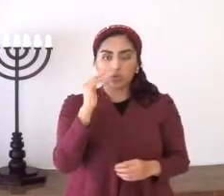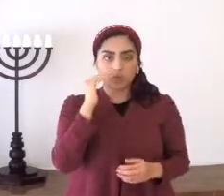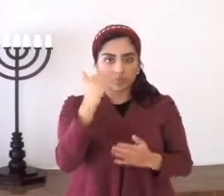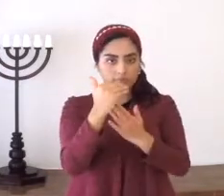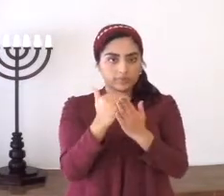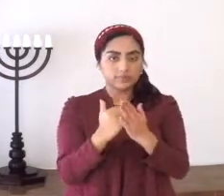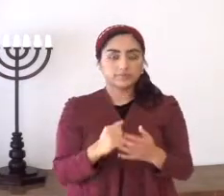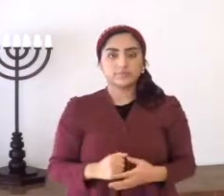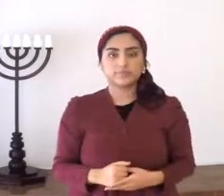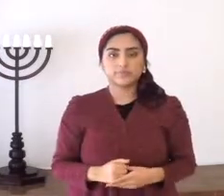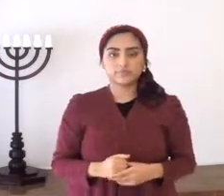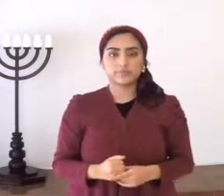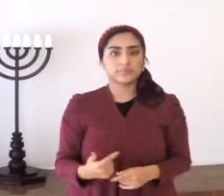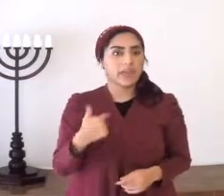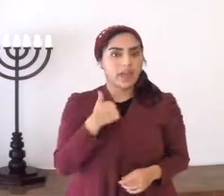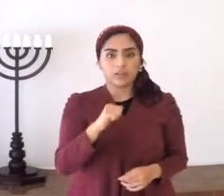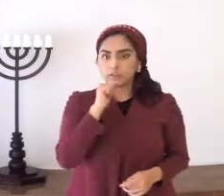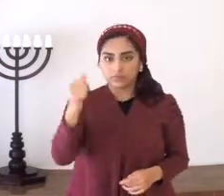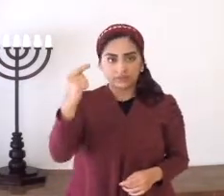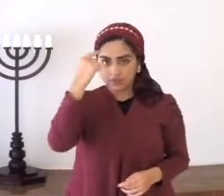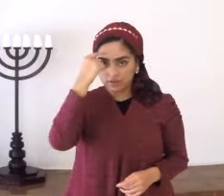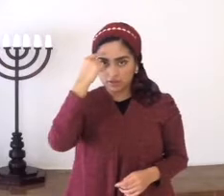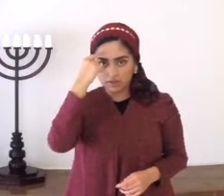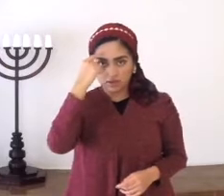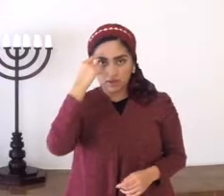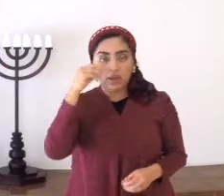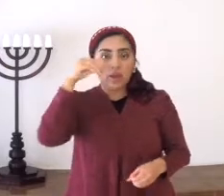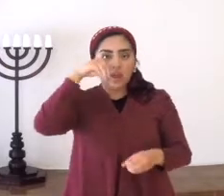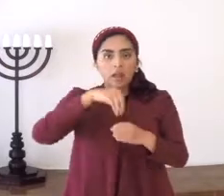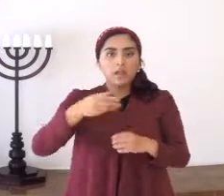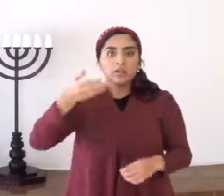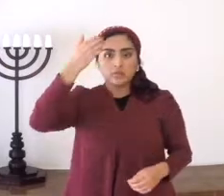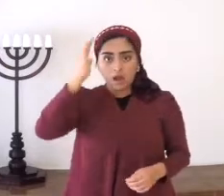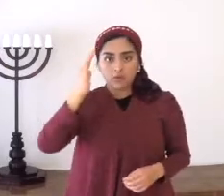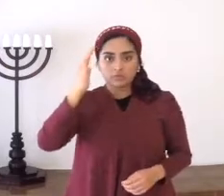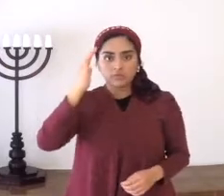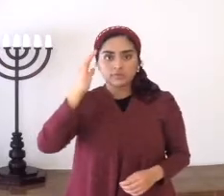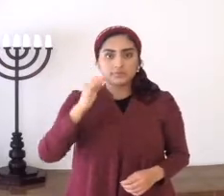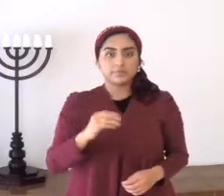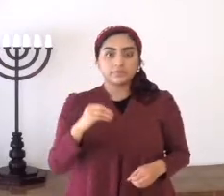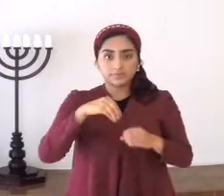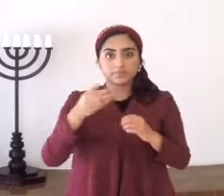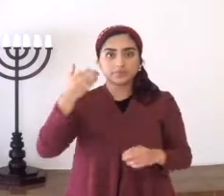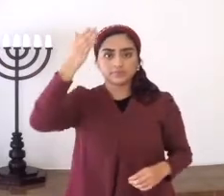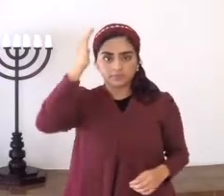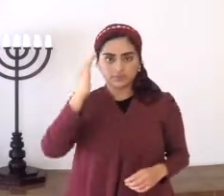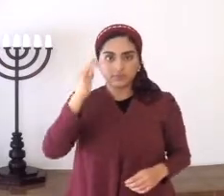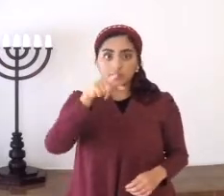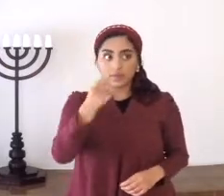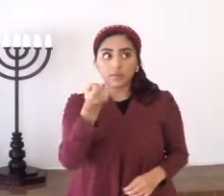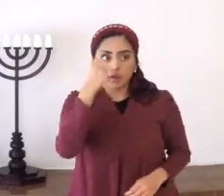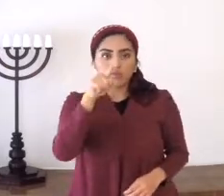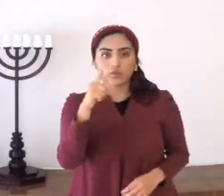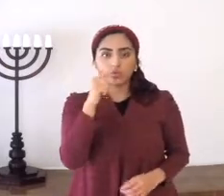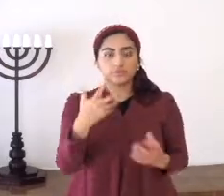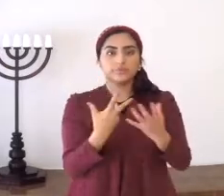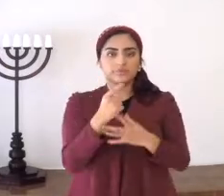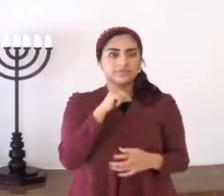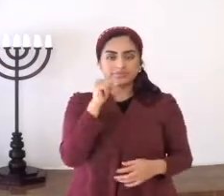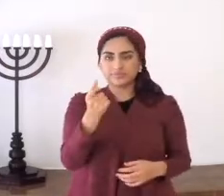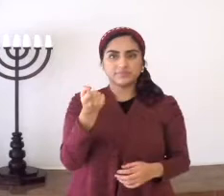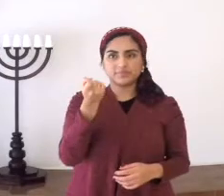Yo no creo, ese es el número 13, ahorita ustedes van a notar la idea. Yo no creo en un